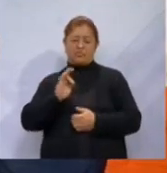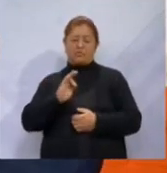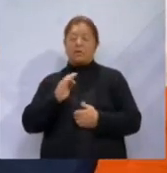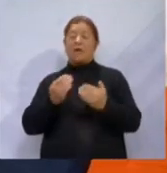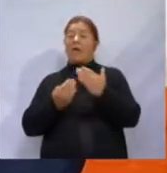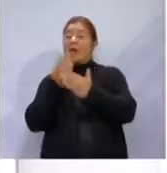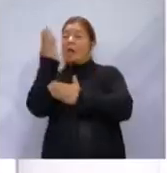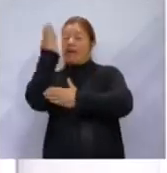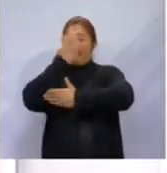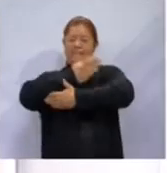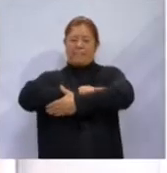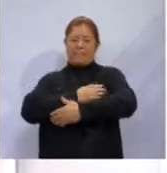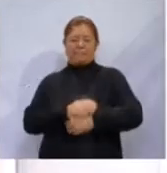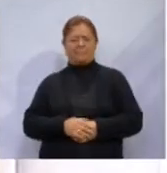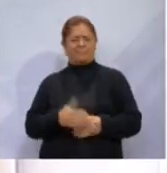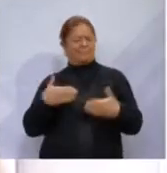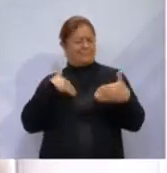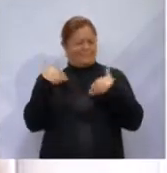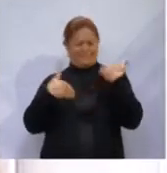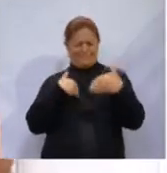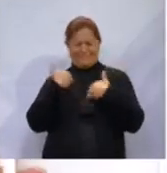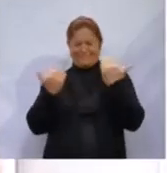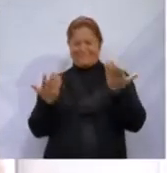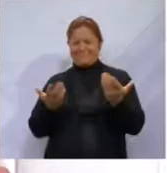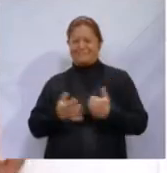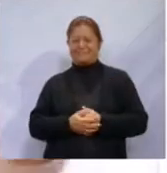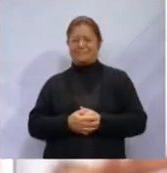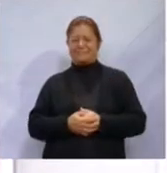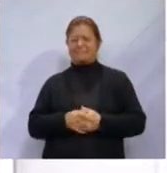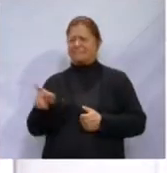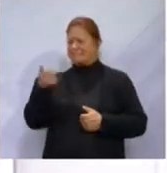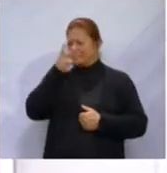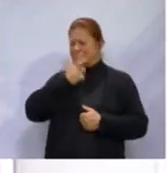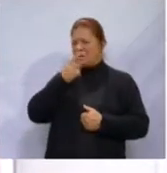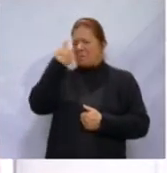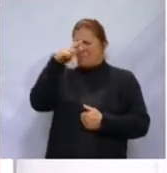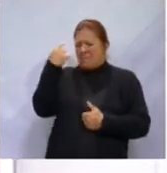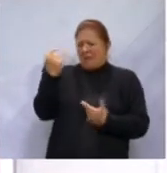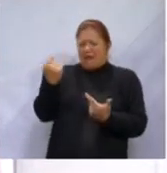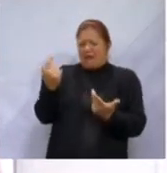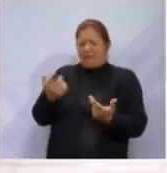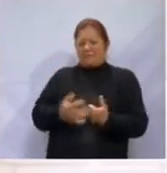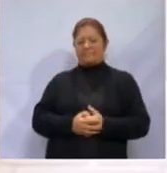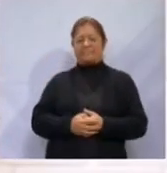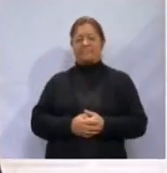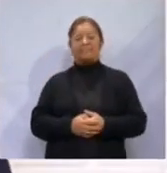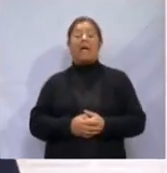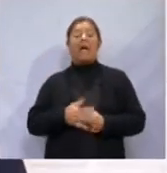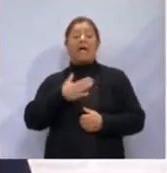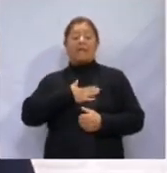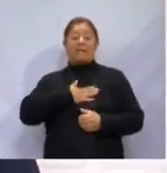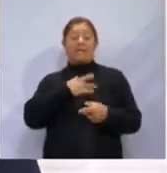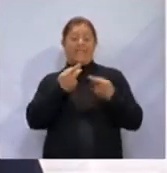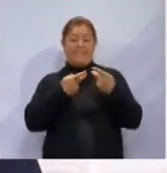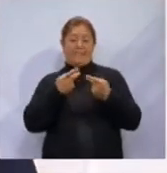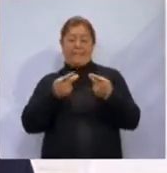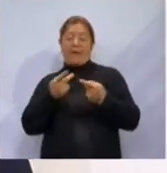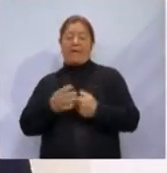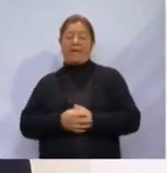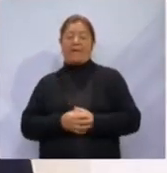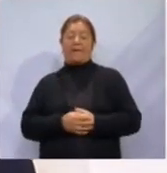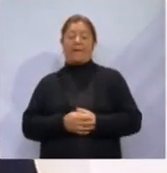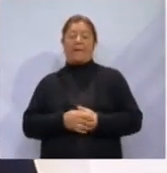día. ¡Qué divertido! Pero, ¿me podrías decir qué beneficios tiene? Nos prepara para una